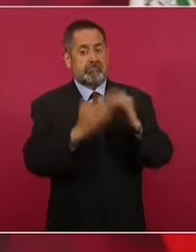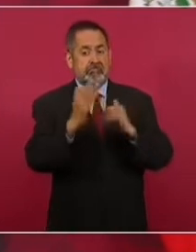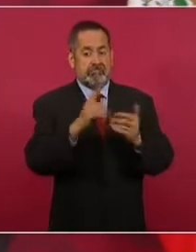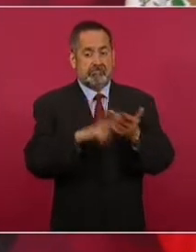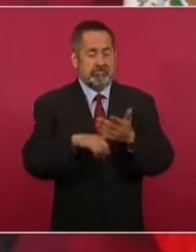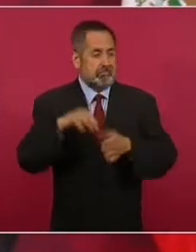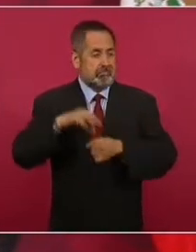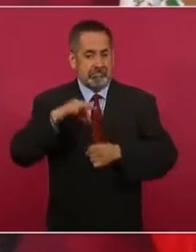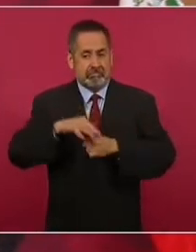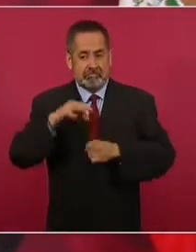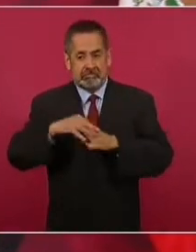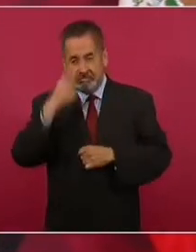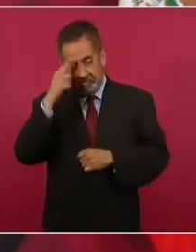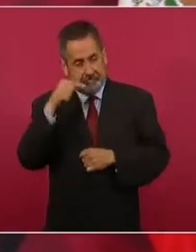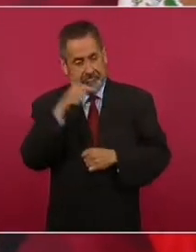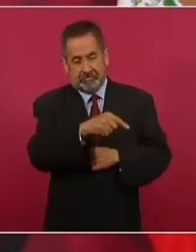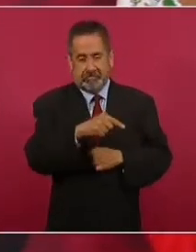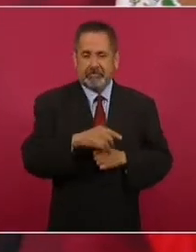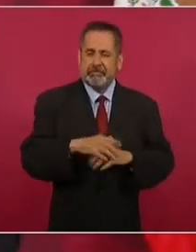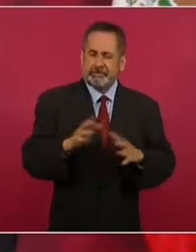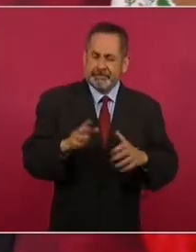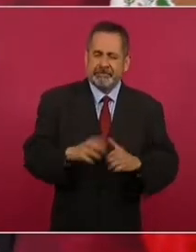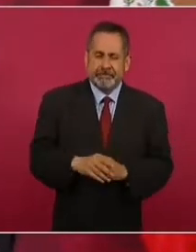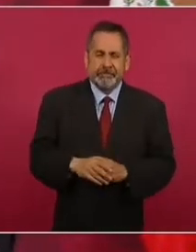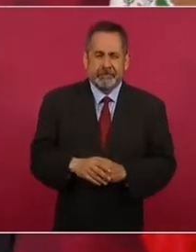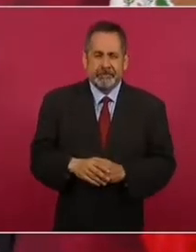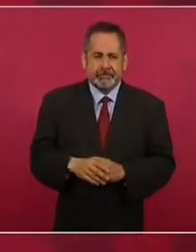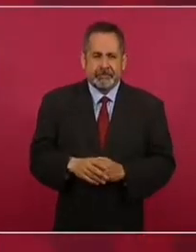las encuestas. Todo esto